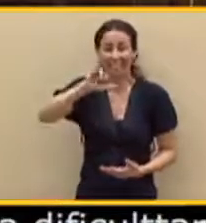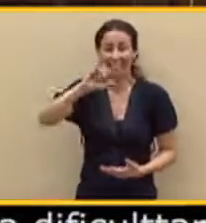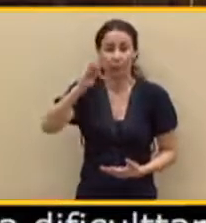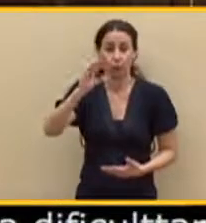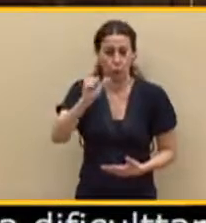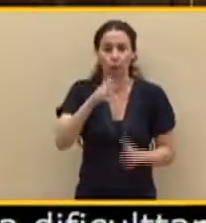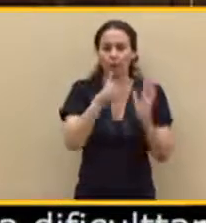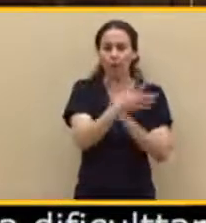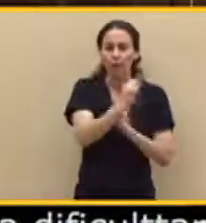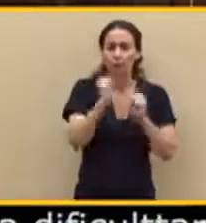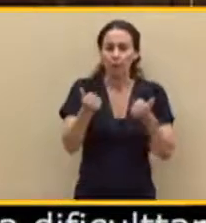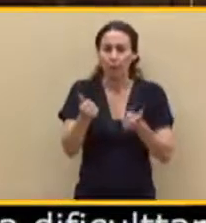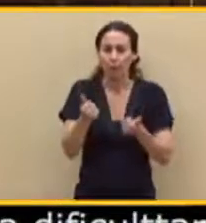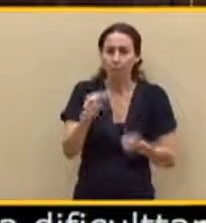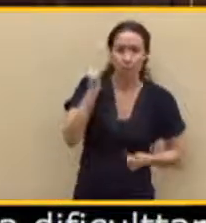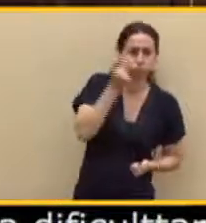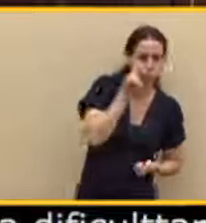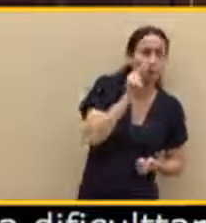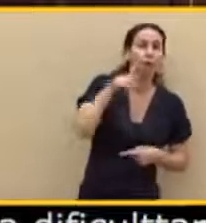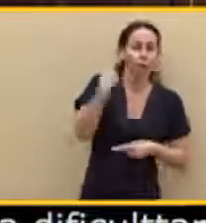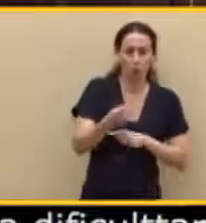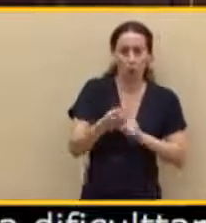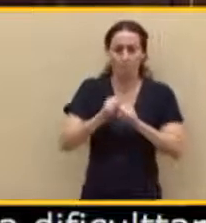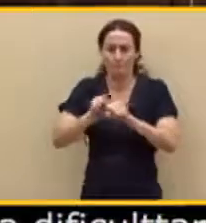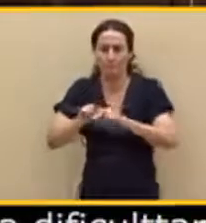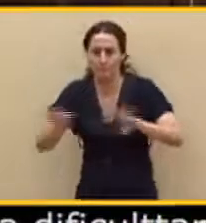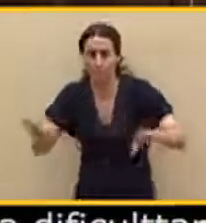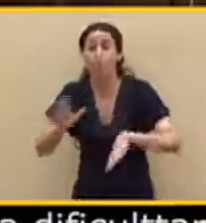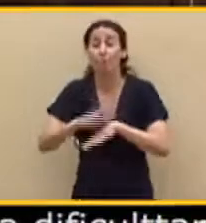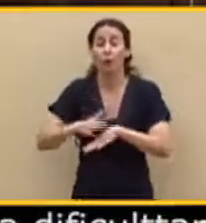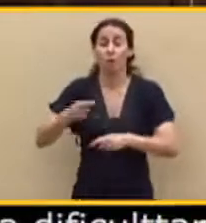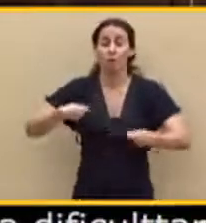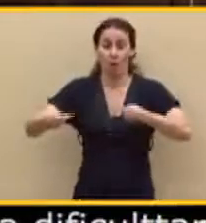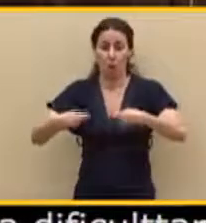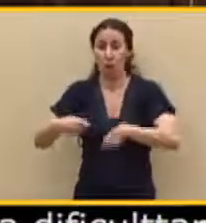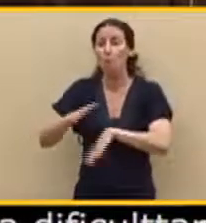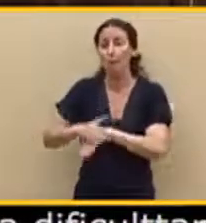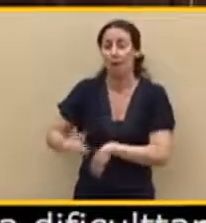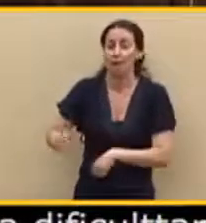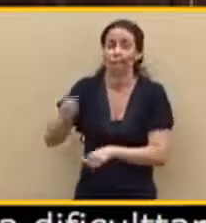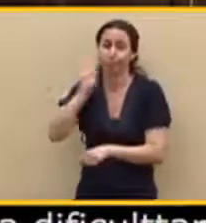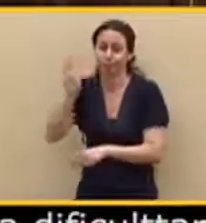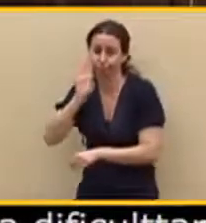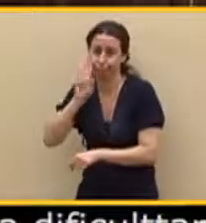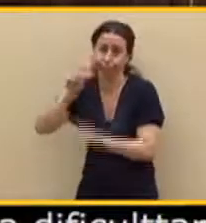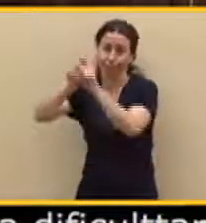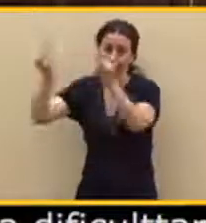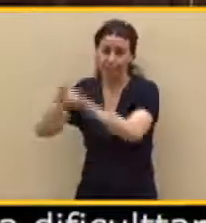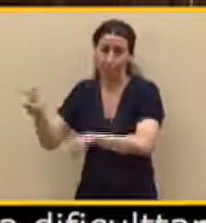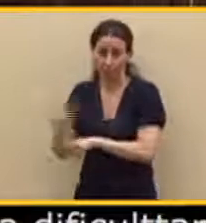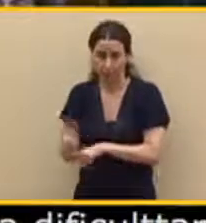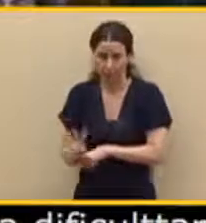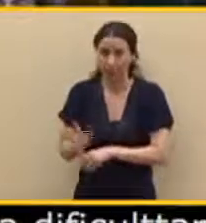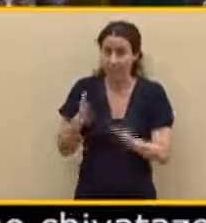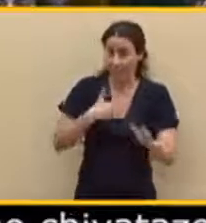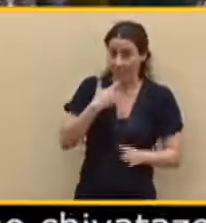al señor Pablo González, sí, ese que tiene negocios sobornando a funcionarios venezolanos. Ese mismo, señorías, ese mismo. Chivatazos del número dos del